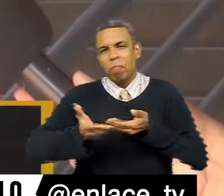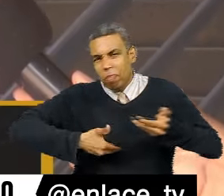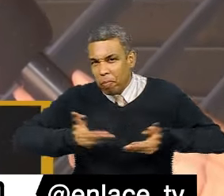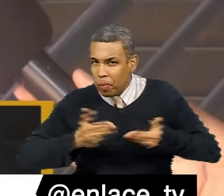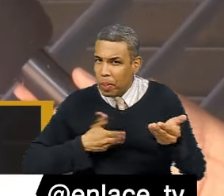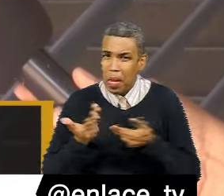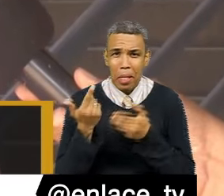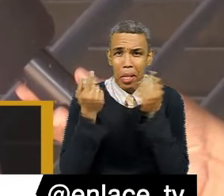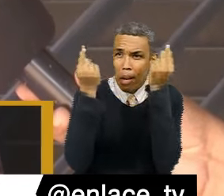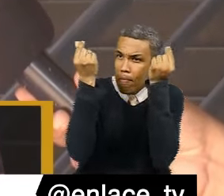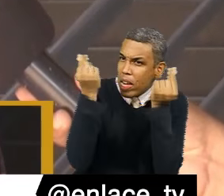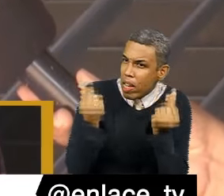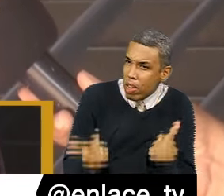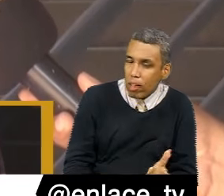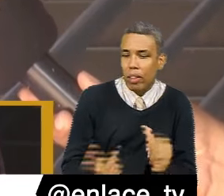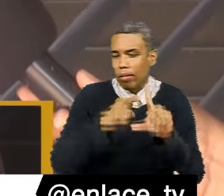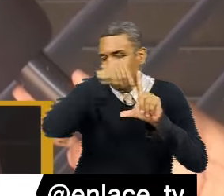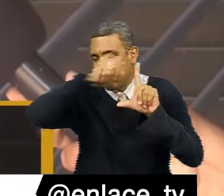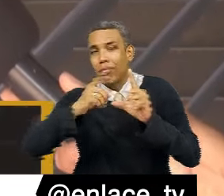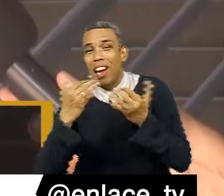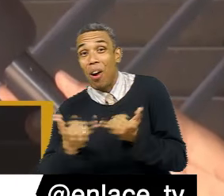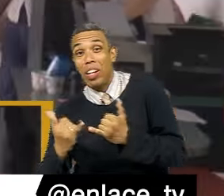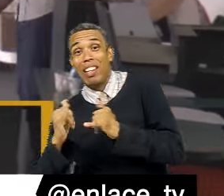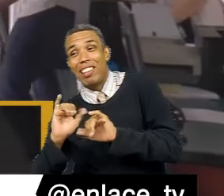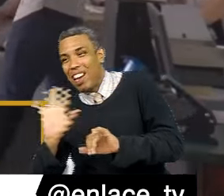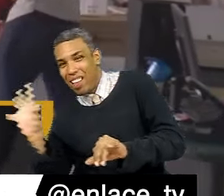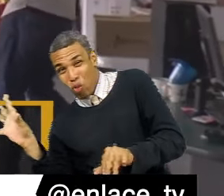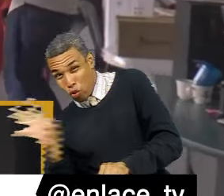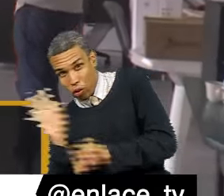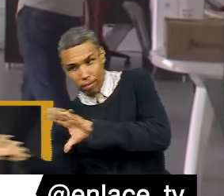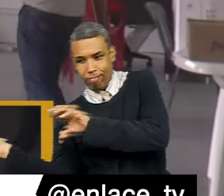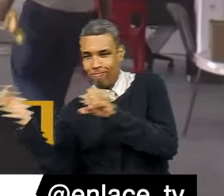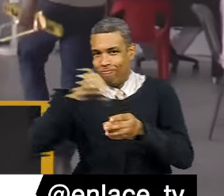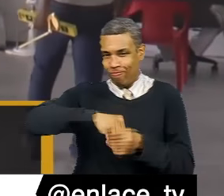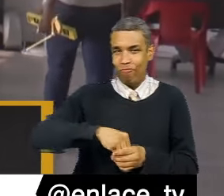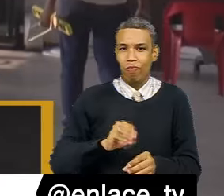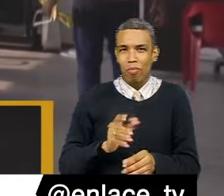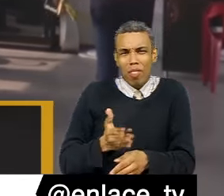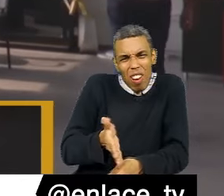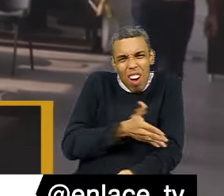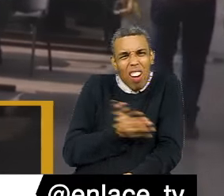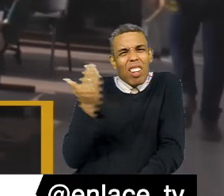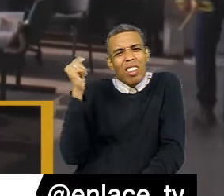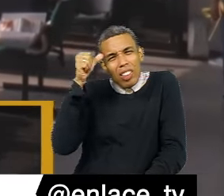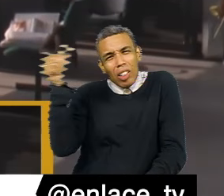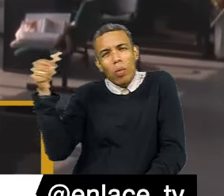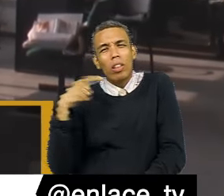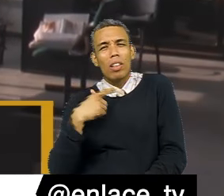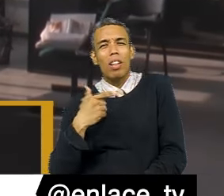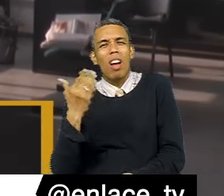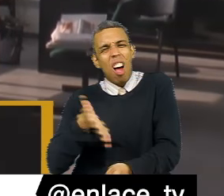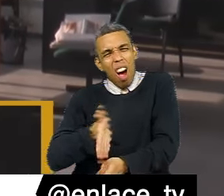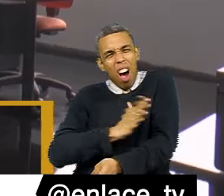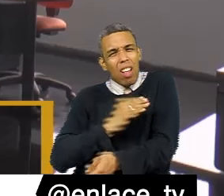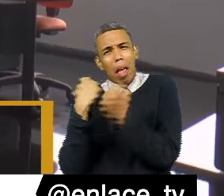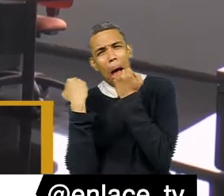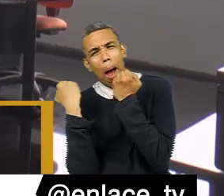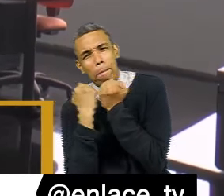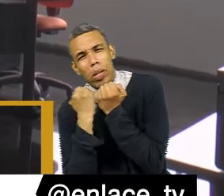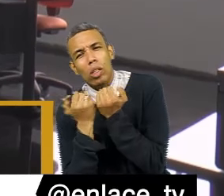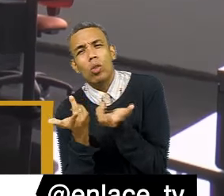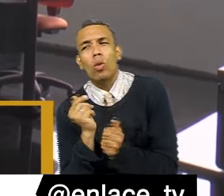presupuesto, todo el INDERBA está funcionando en estas nuevas oficinas. Las antiguas oficinas, tanto la del estadio de béisbol como las de la piscina olímpica, podrían